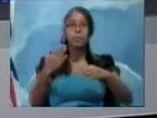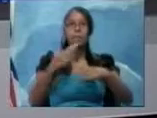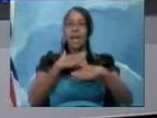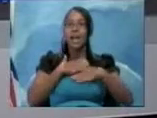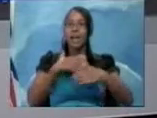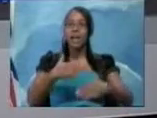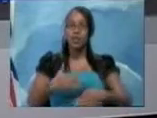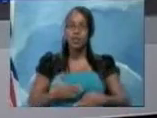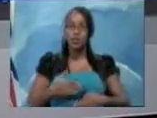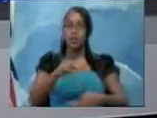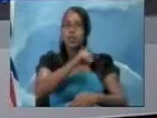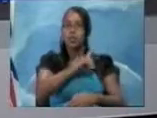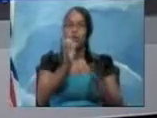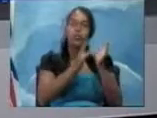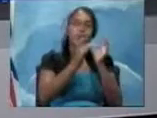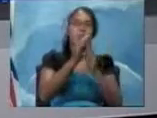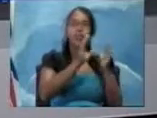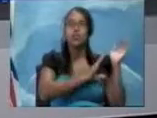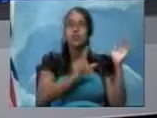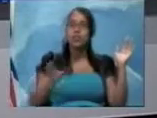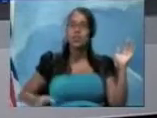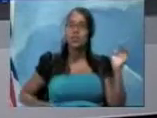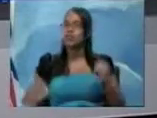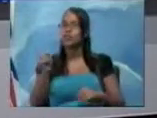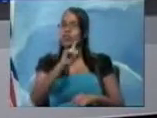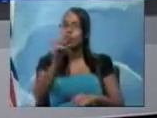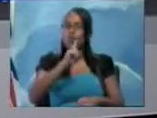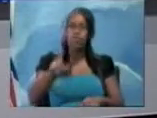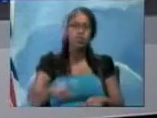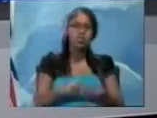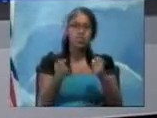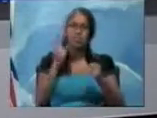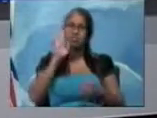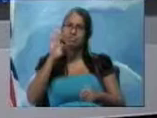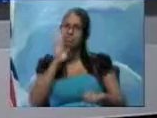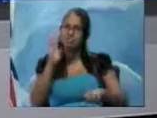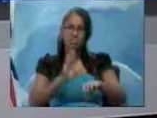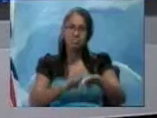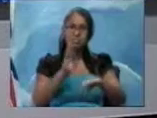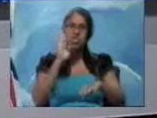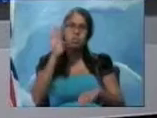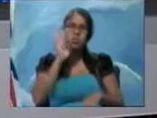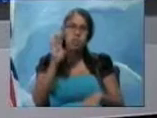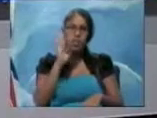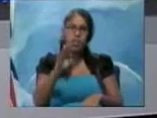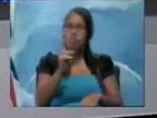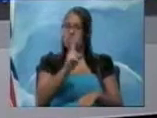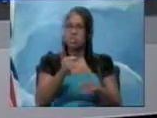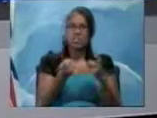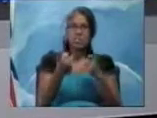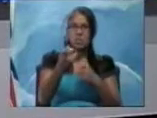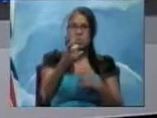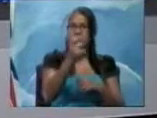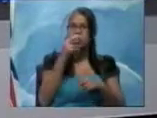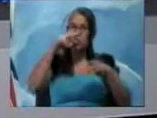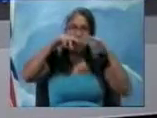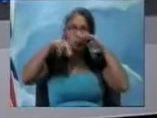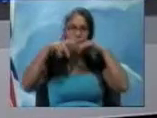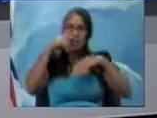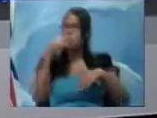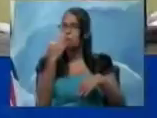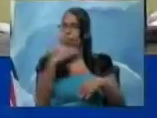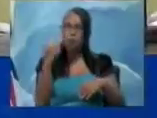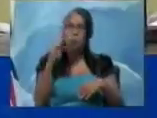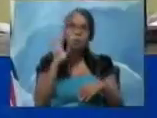Jesucristo no se corrompió no se puso ediondo no le salieron gusanos por la nariz por la